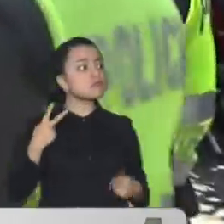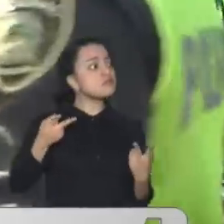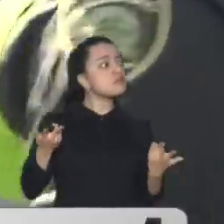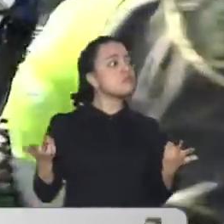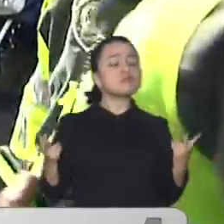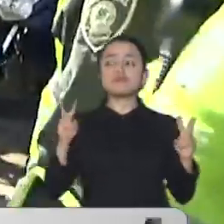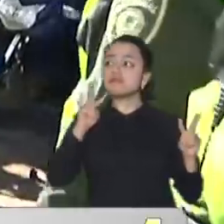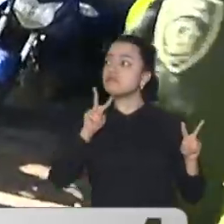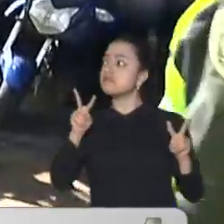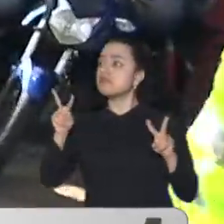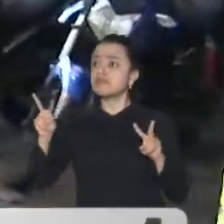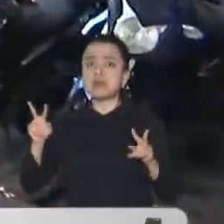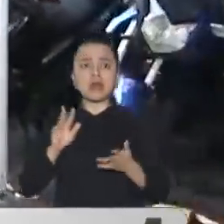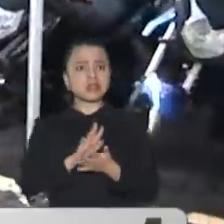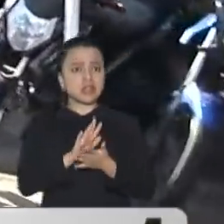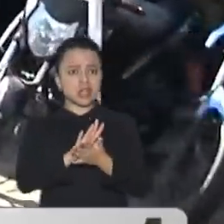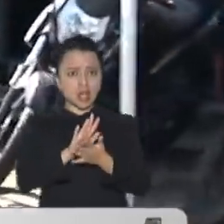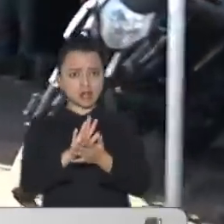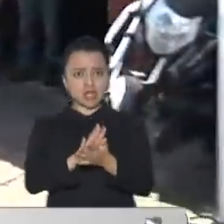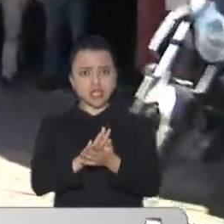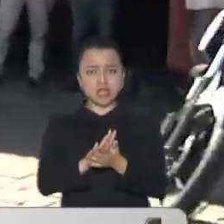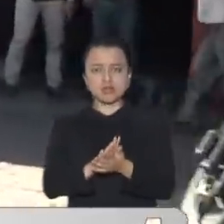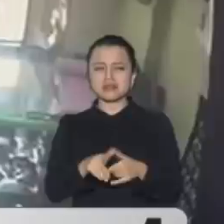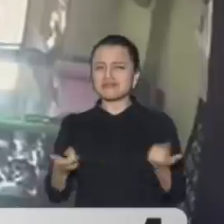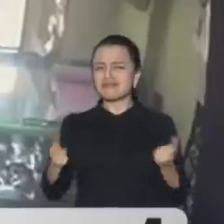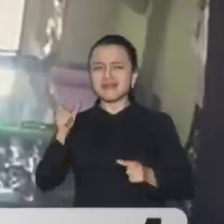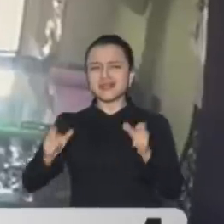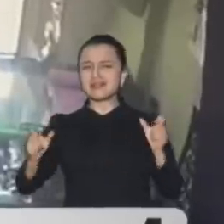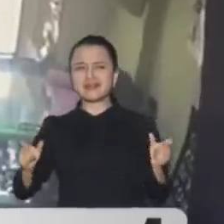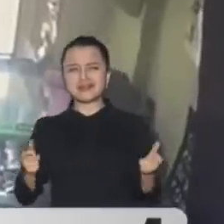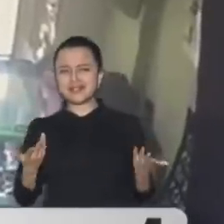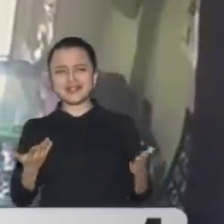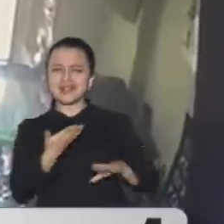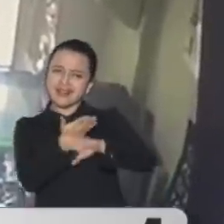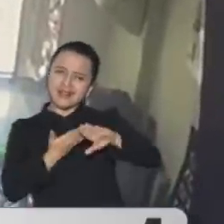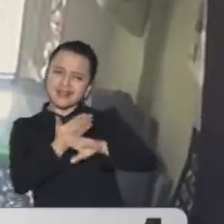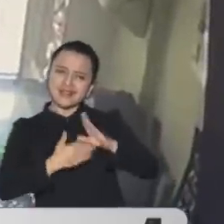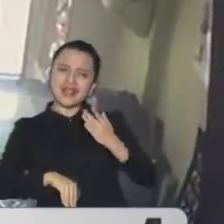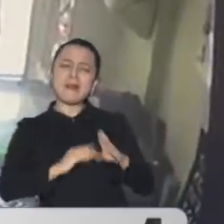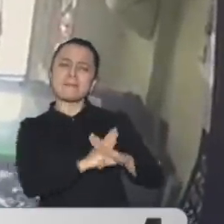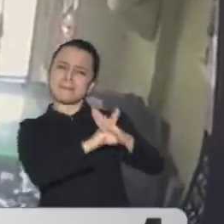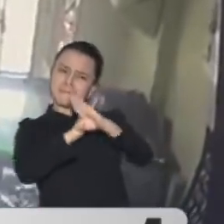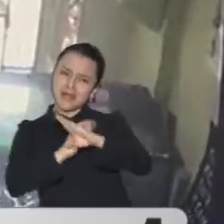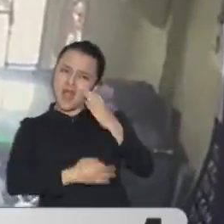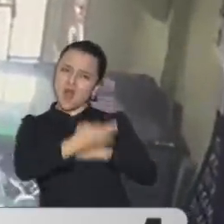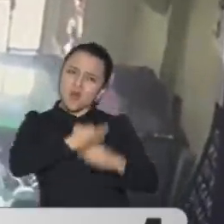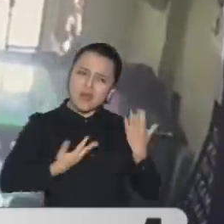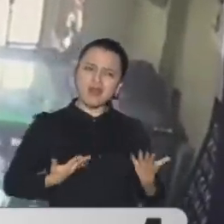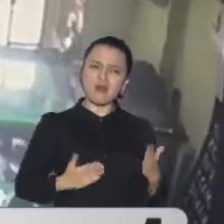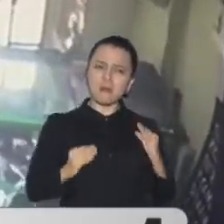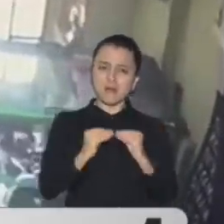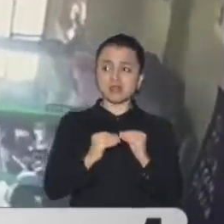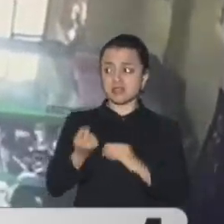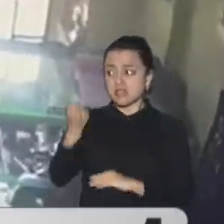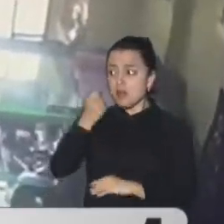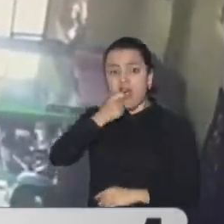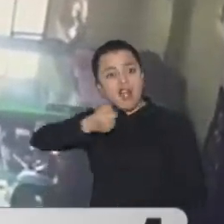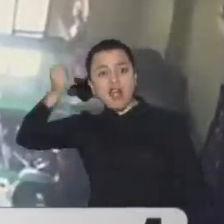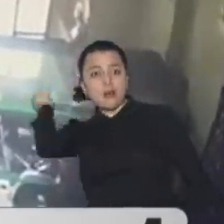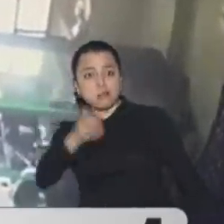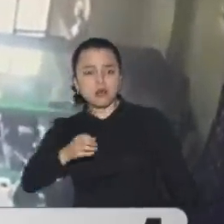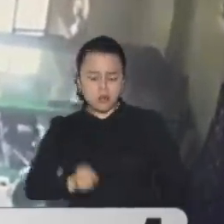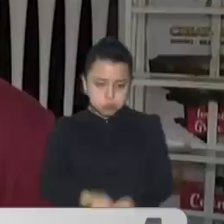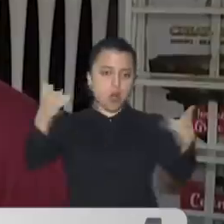martes piden más seguridad. Sí, claro, o sea, con esto que pasó hace 2 días, imagínate cómo se siente uno como